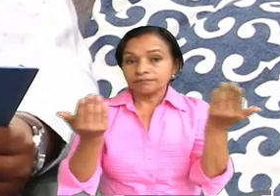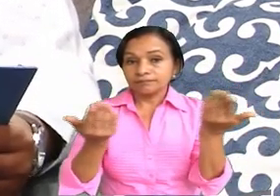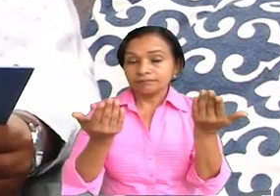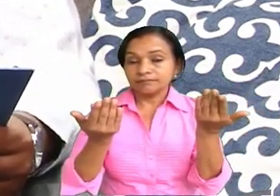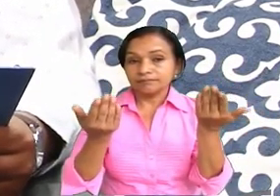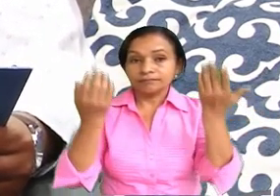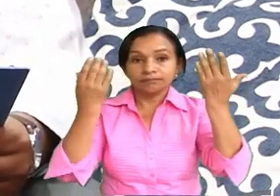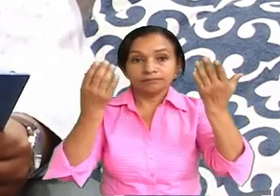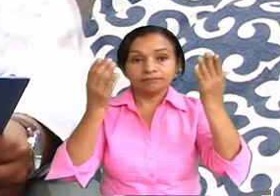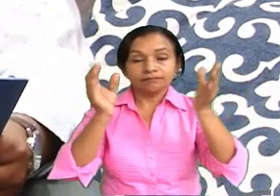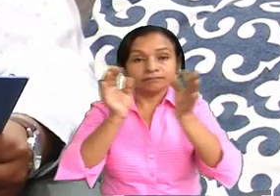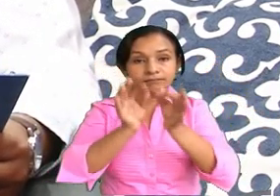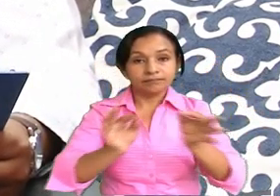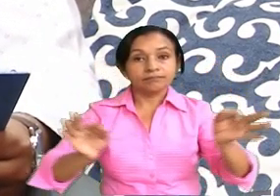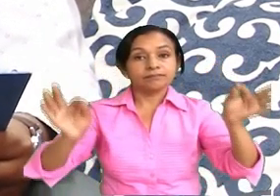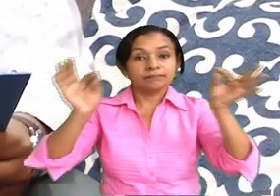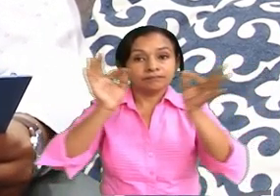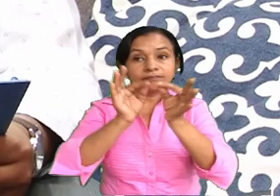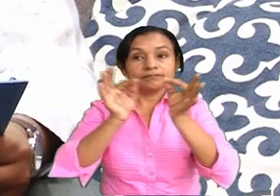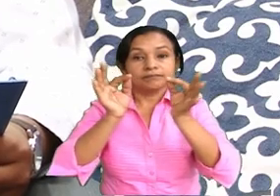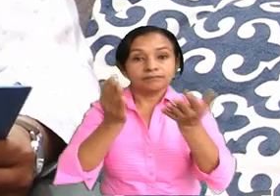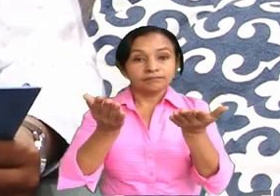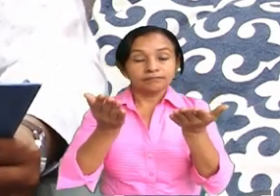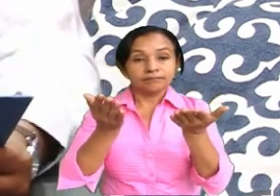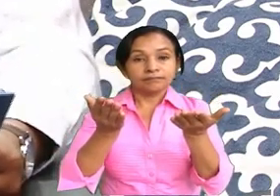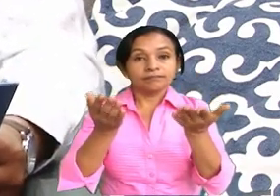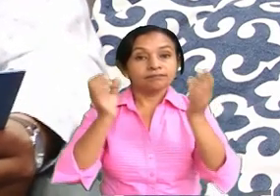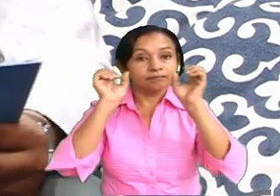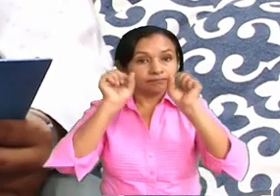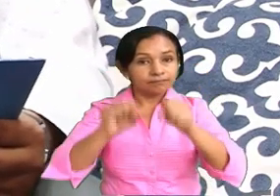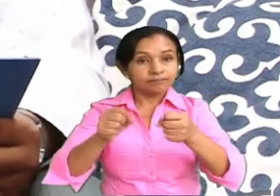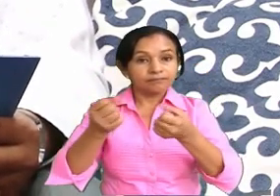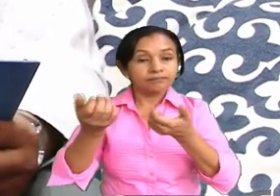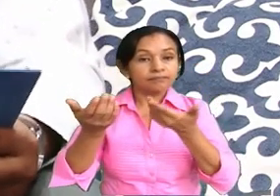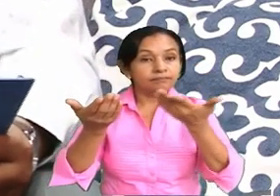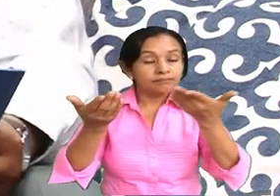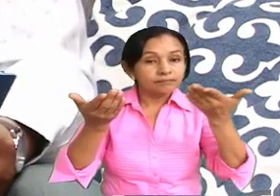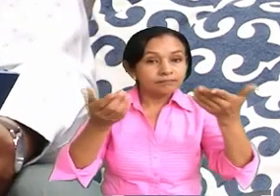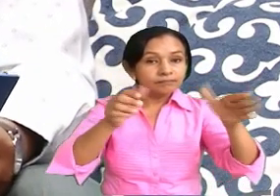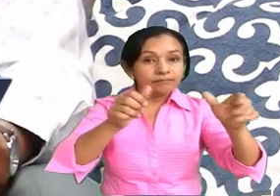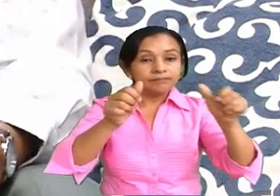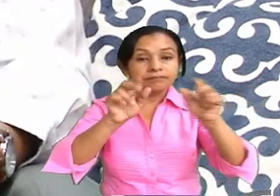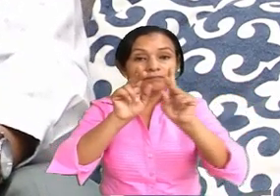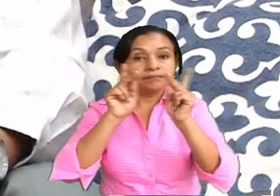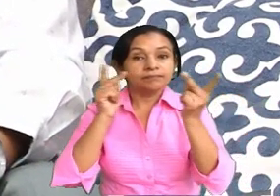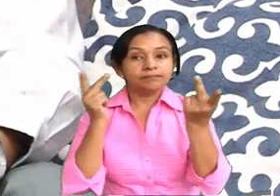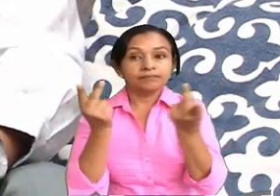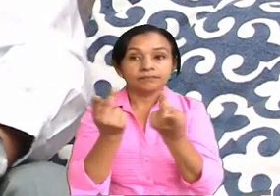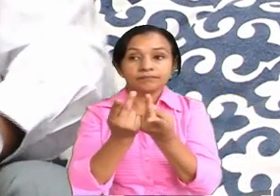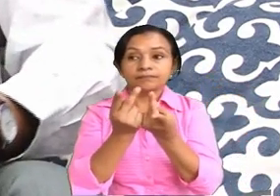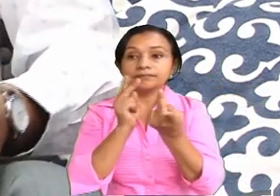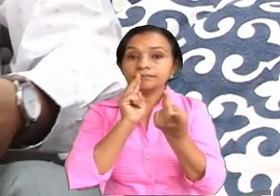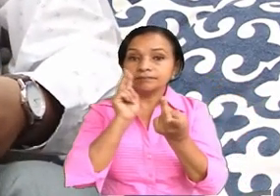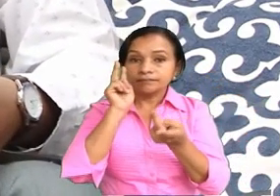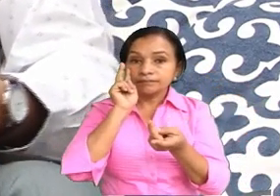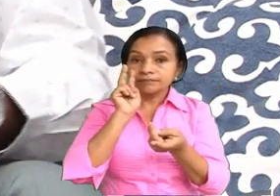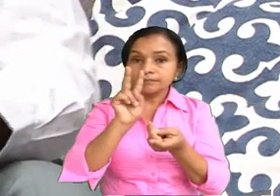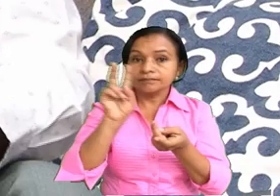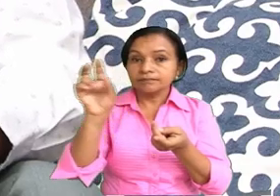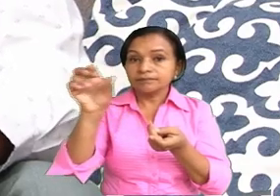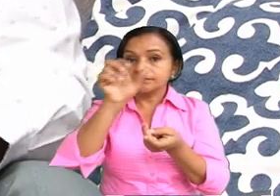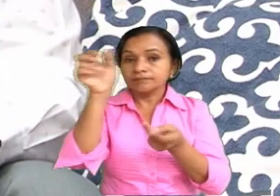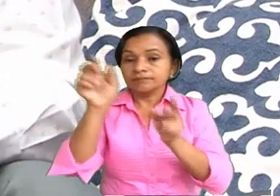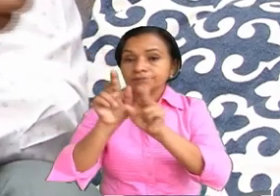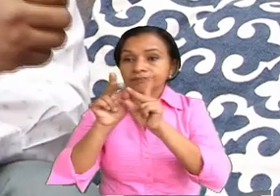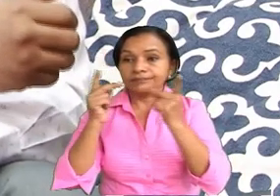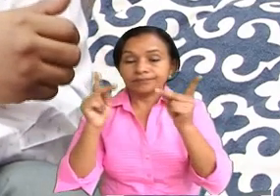factor que sin duda alguna determina la capacidad de negociación de un pueblo frente a otro pueblo,